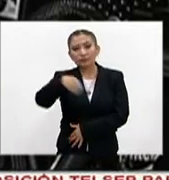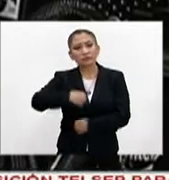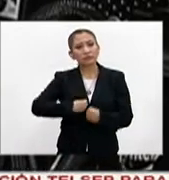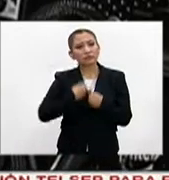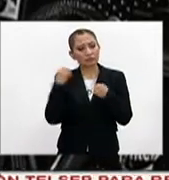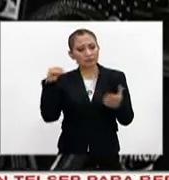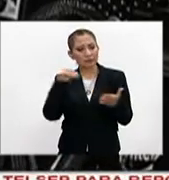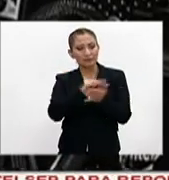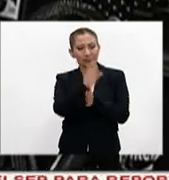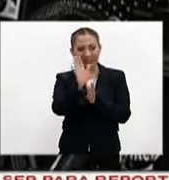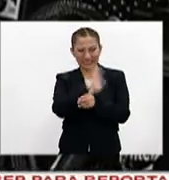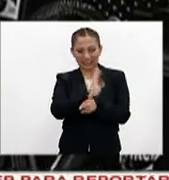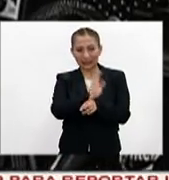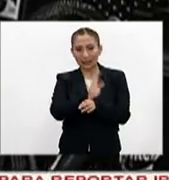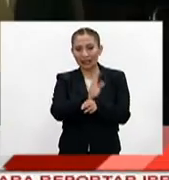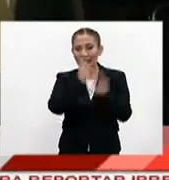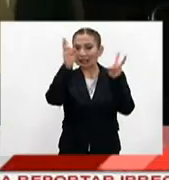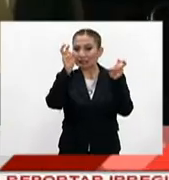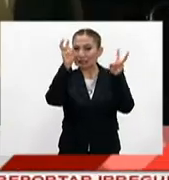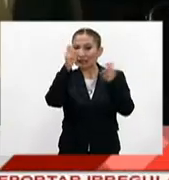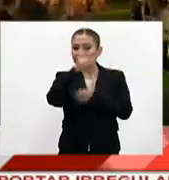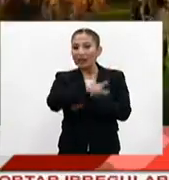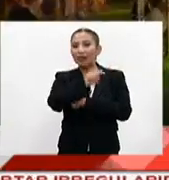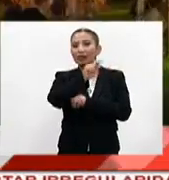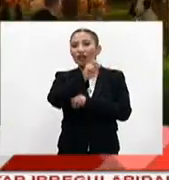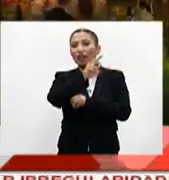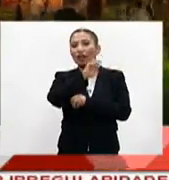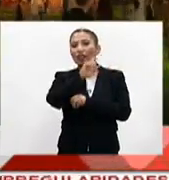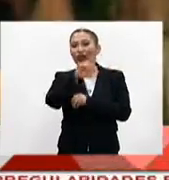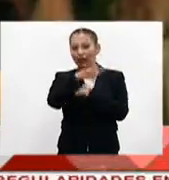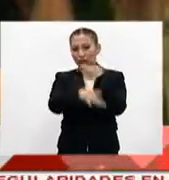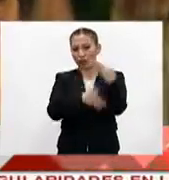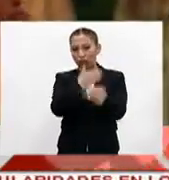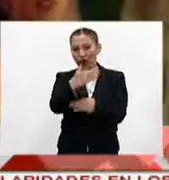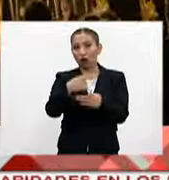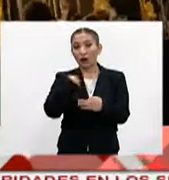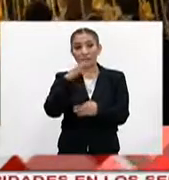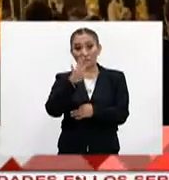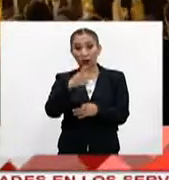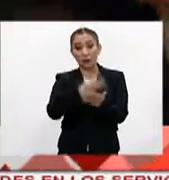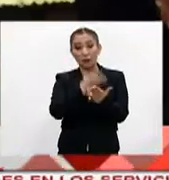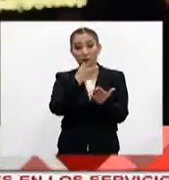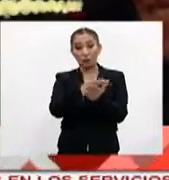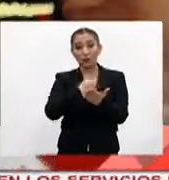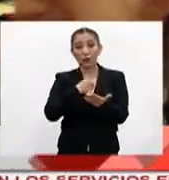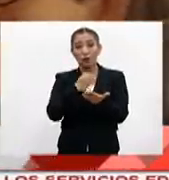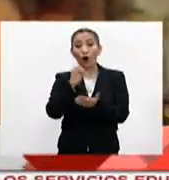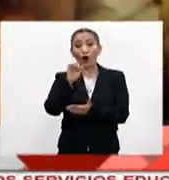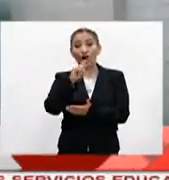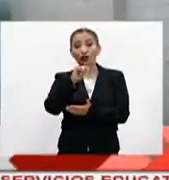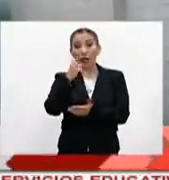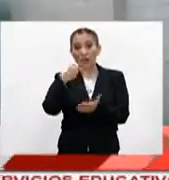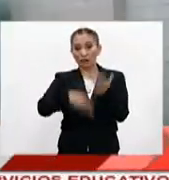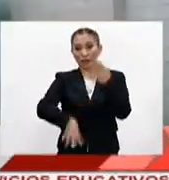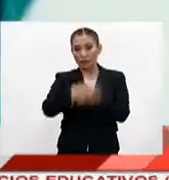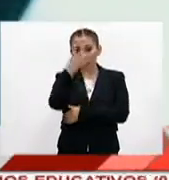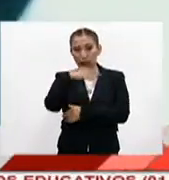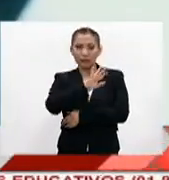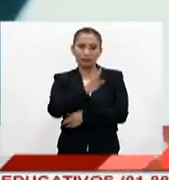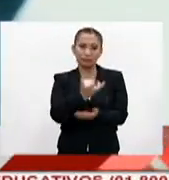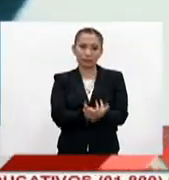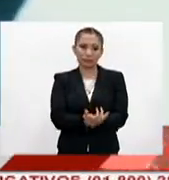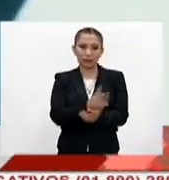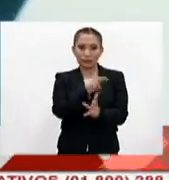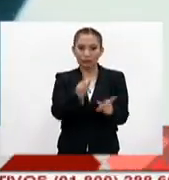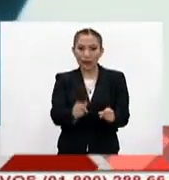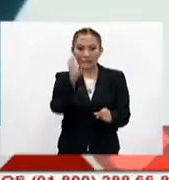fue llevada a la pantalla grande con la película denominada La Teoría del Todo, la cual fue nominada a 5 premios Oscar en 2014. Descanse en paz